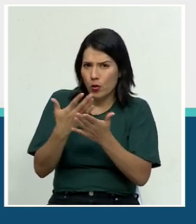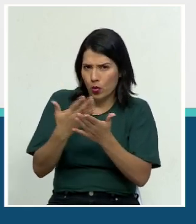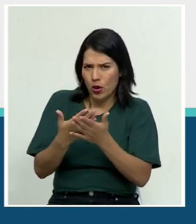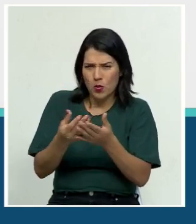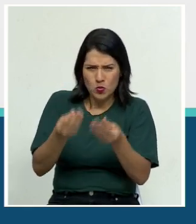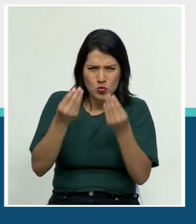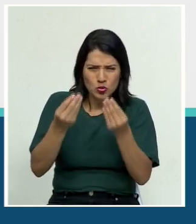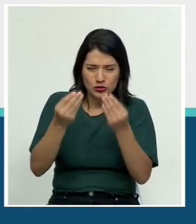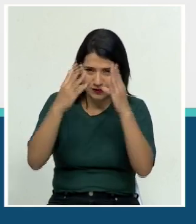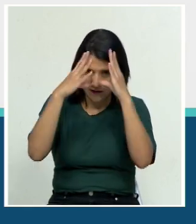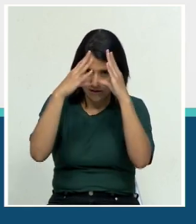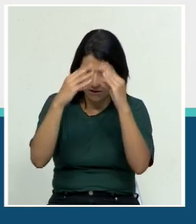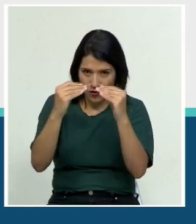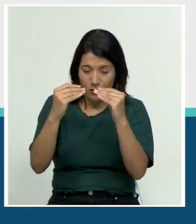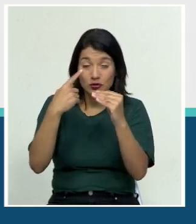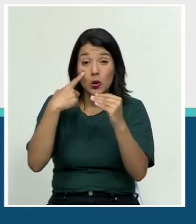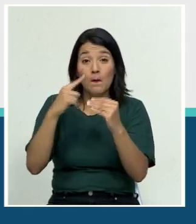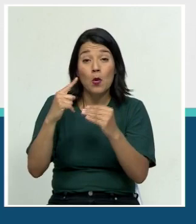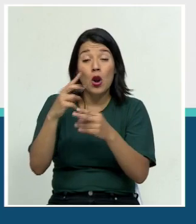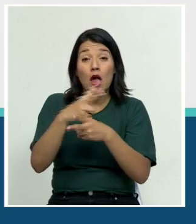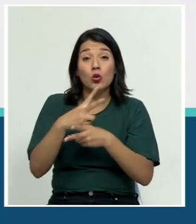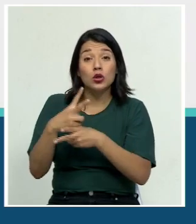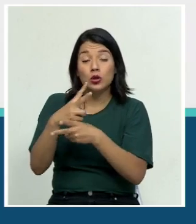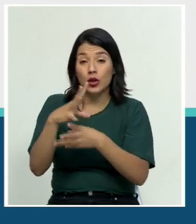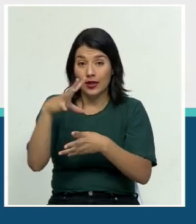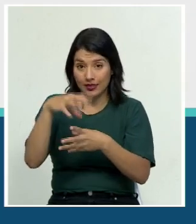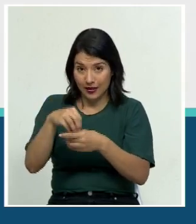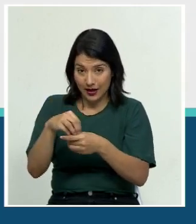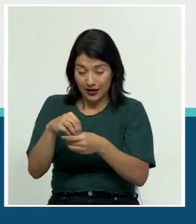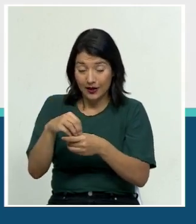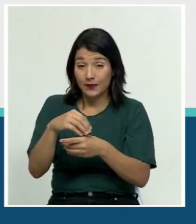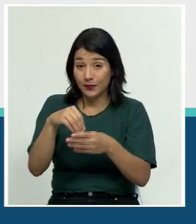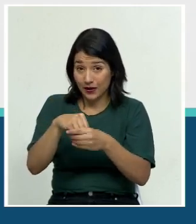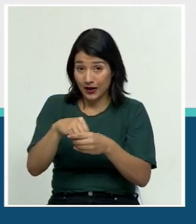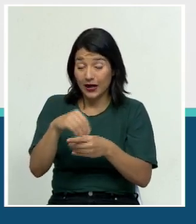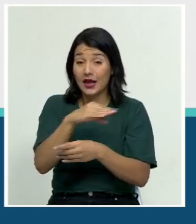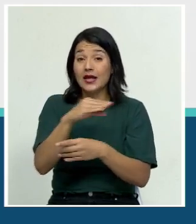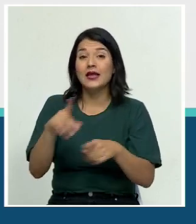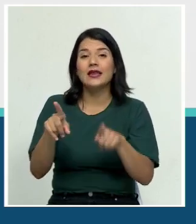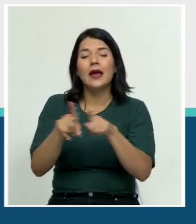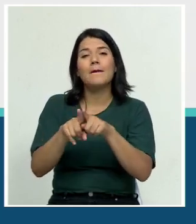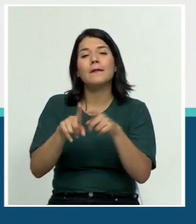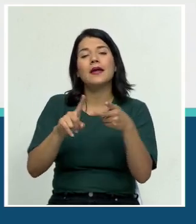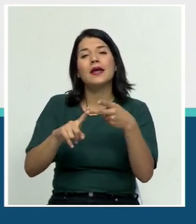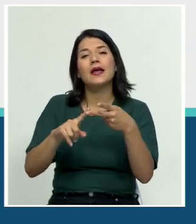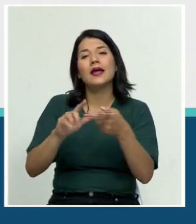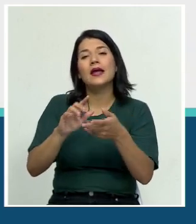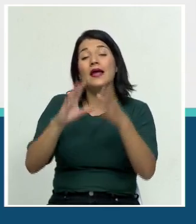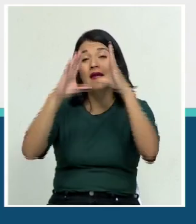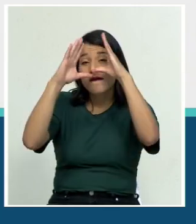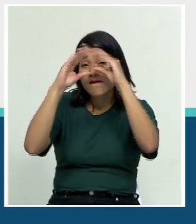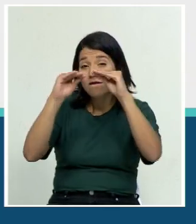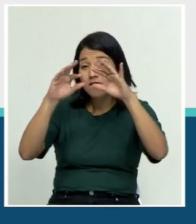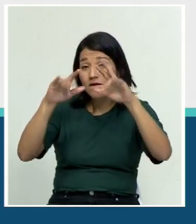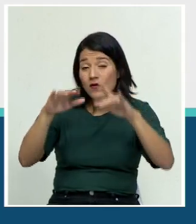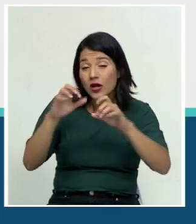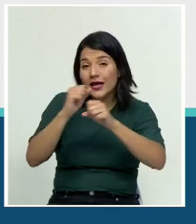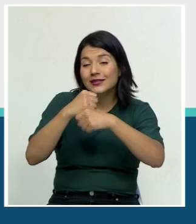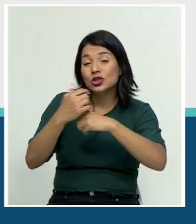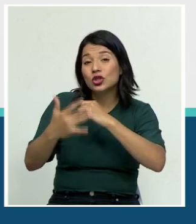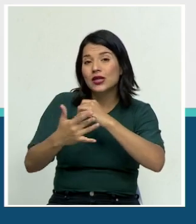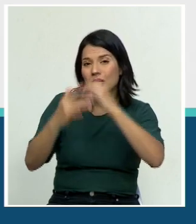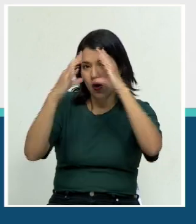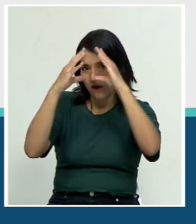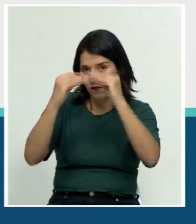de la auditoría interna, y adicionalmente los informes que hizo Tecnología de la Información para